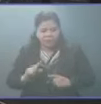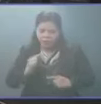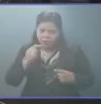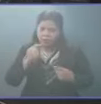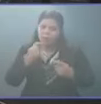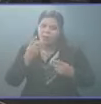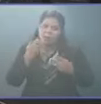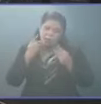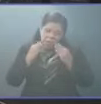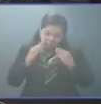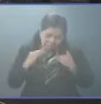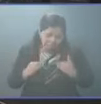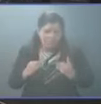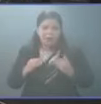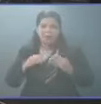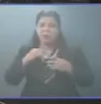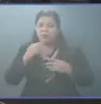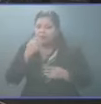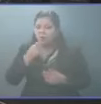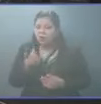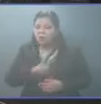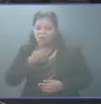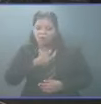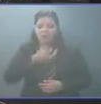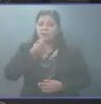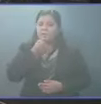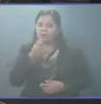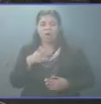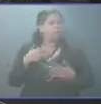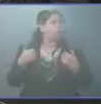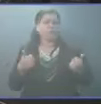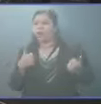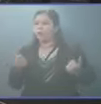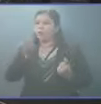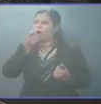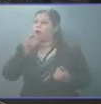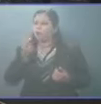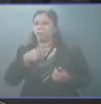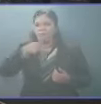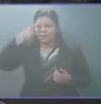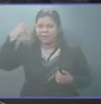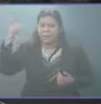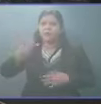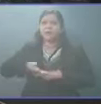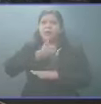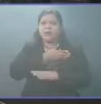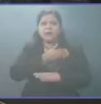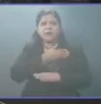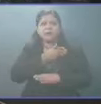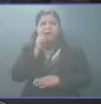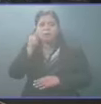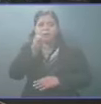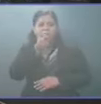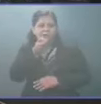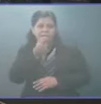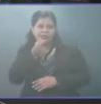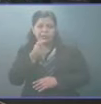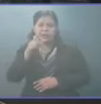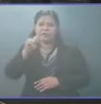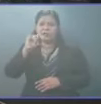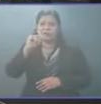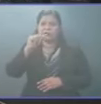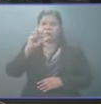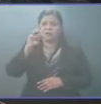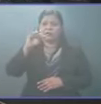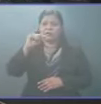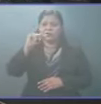hay gente que se automedica para decir estoy bien, vea, yo me acuerdo que antes había un medicamento, la tiamina, creo